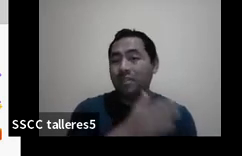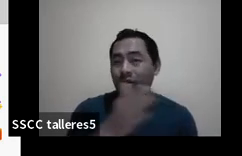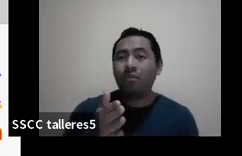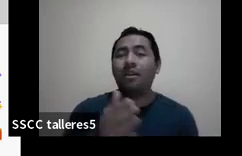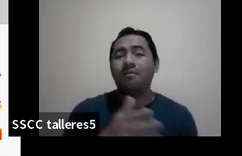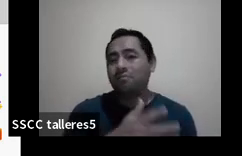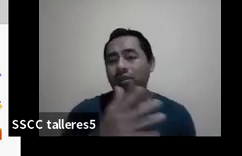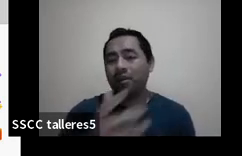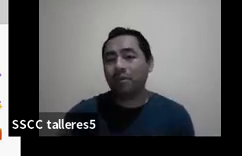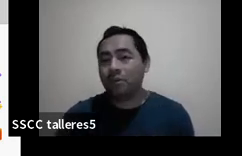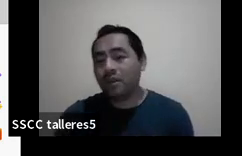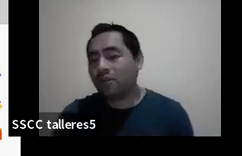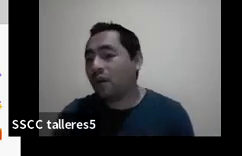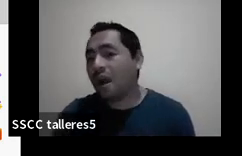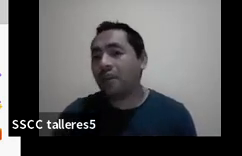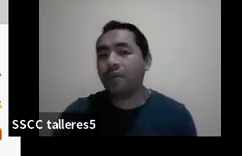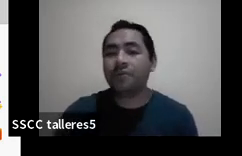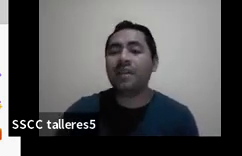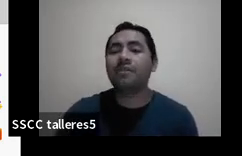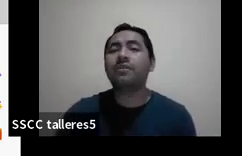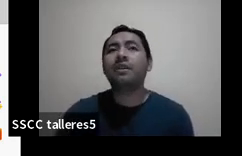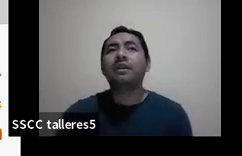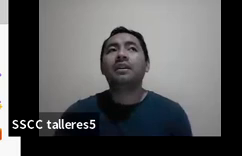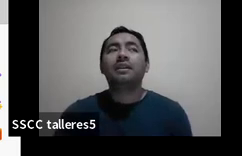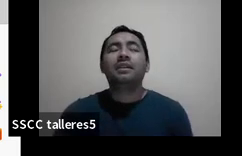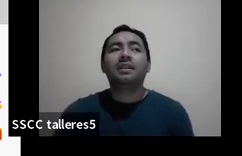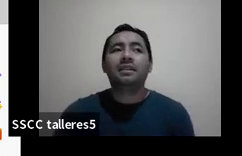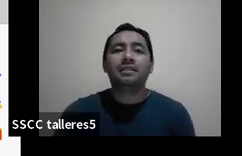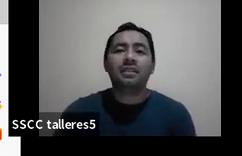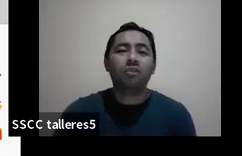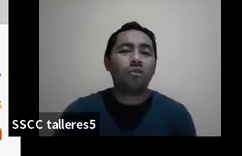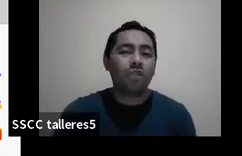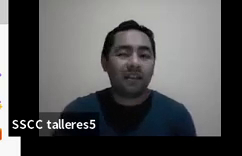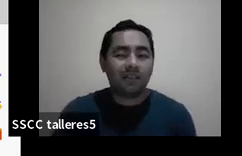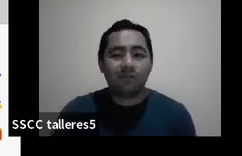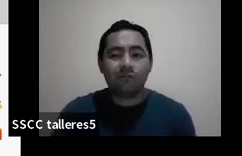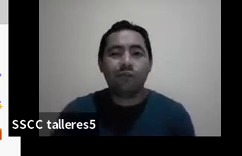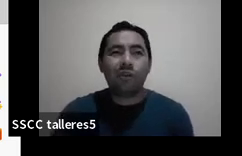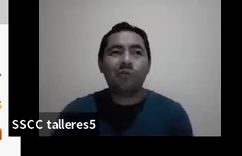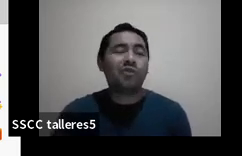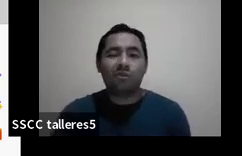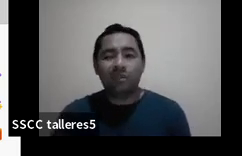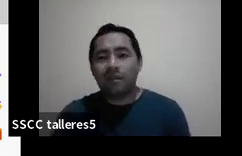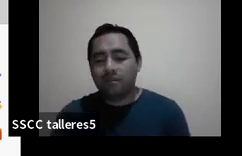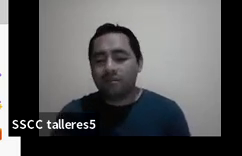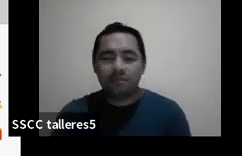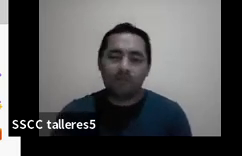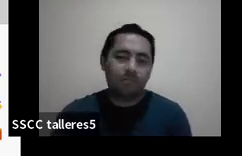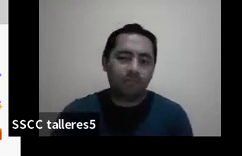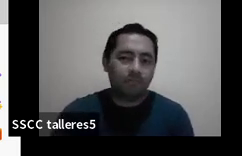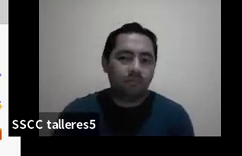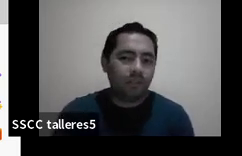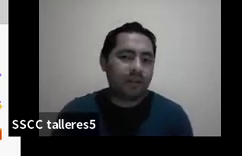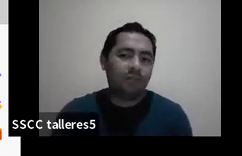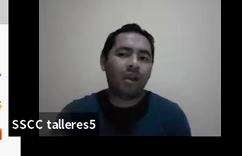proceso. Cuando se trunca, por ejemplo, solo hacen 1 año, 2 años, no hay mucho resultado, ¿no? O